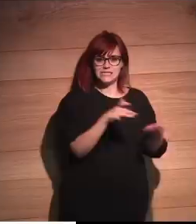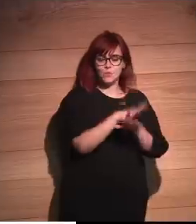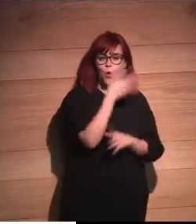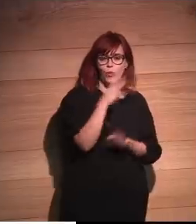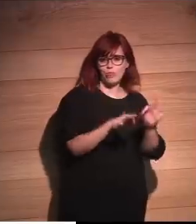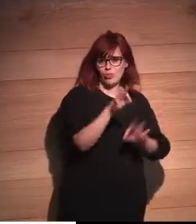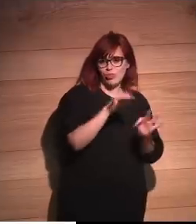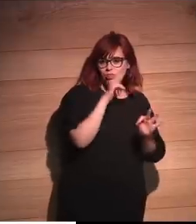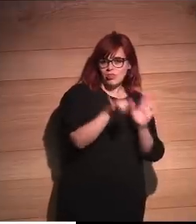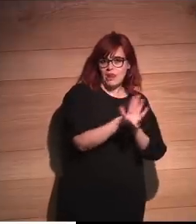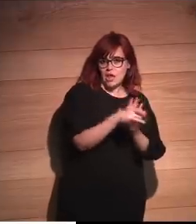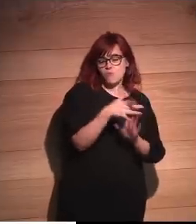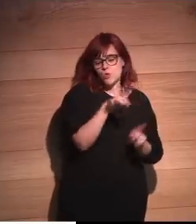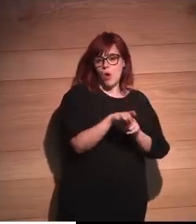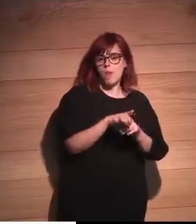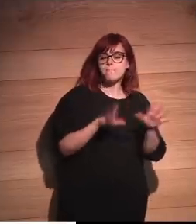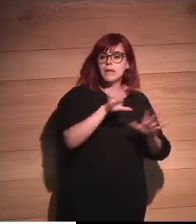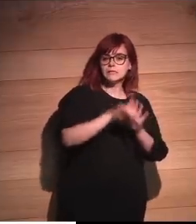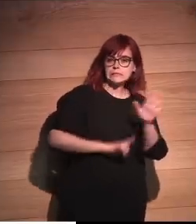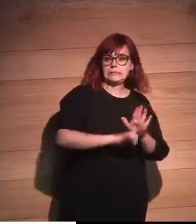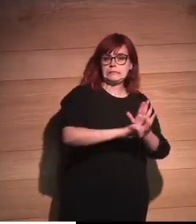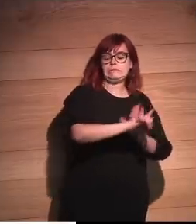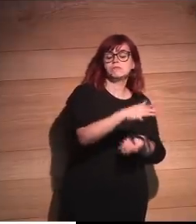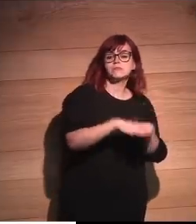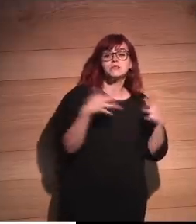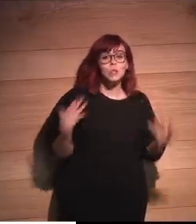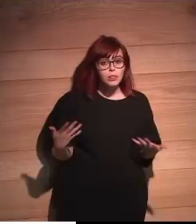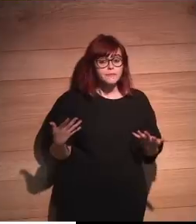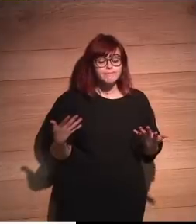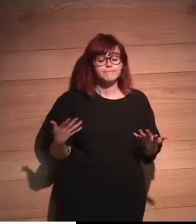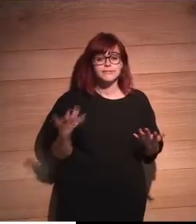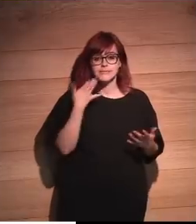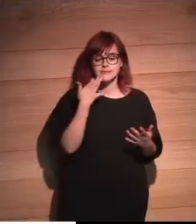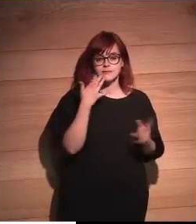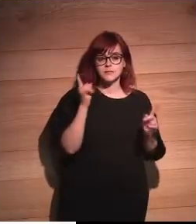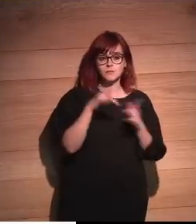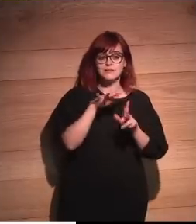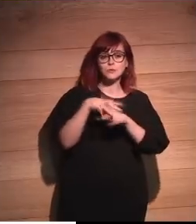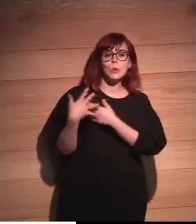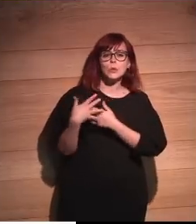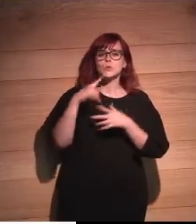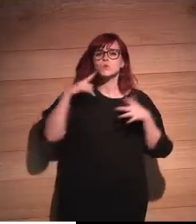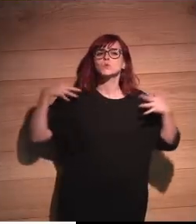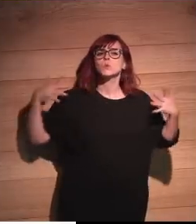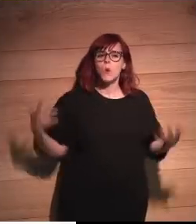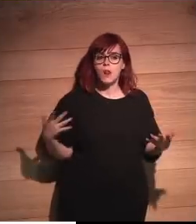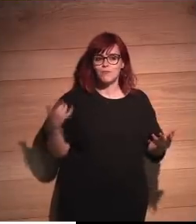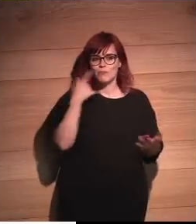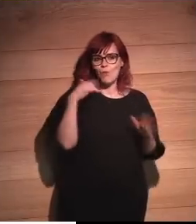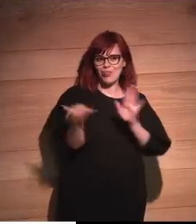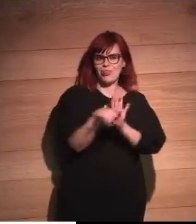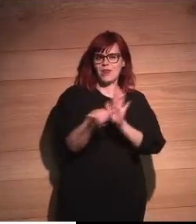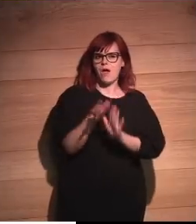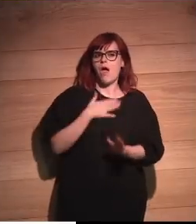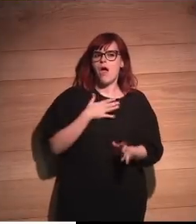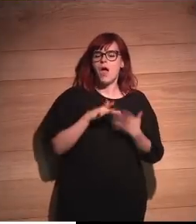los subdesarrollados. Y eso nos lleva también a esta situación, que esta nos es muy